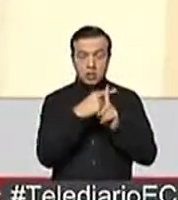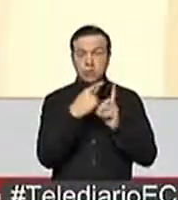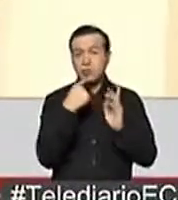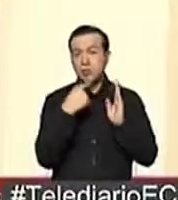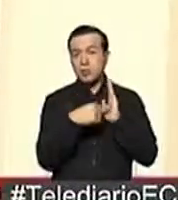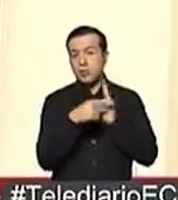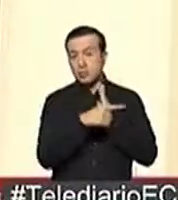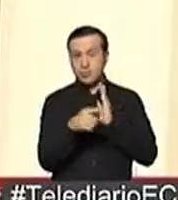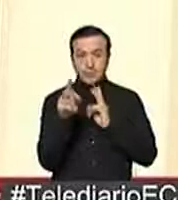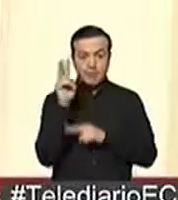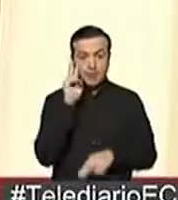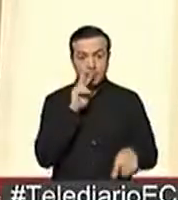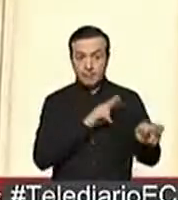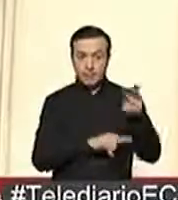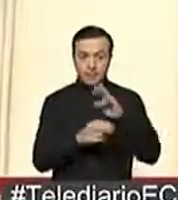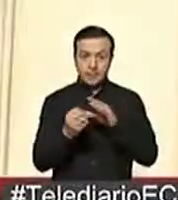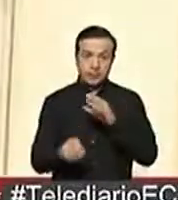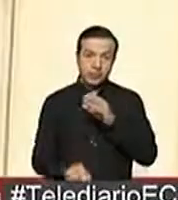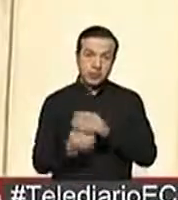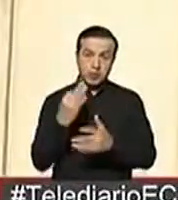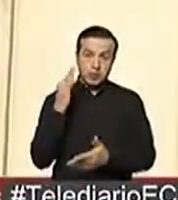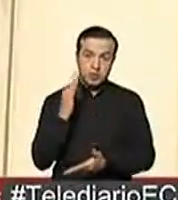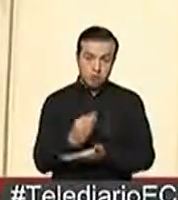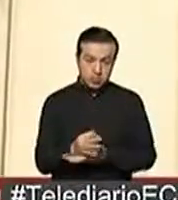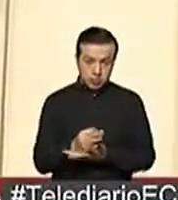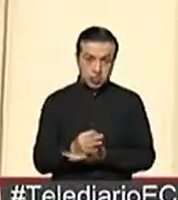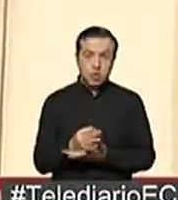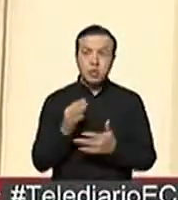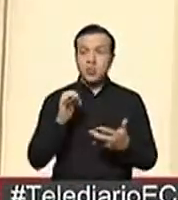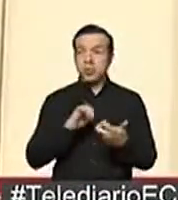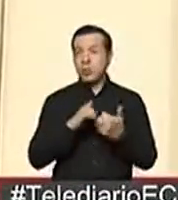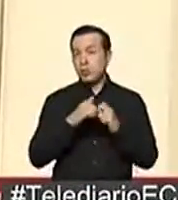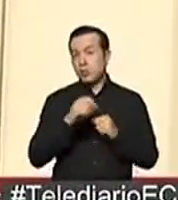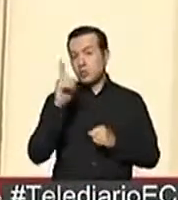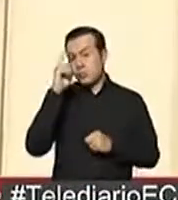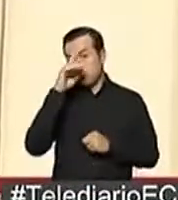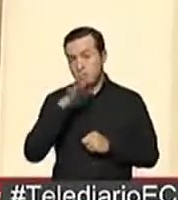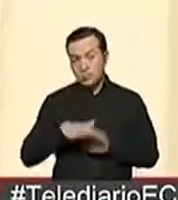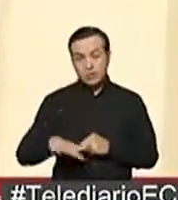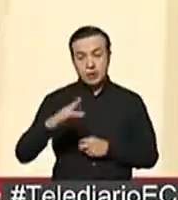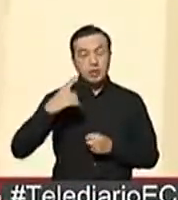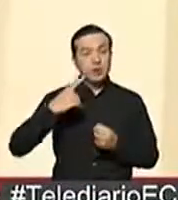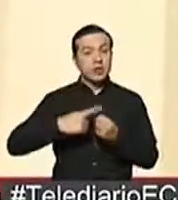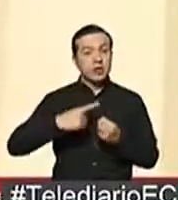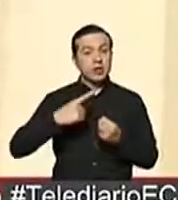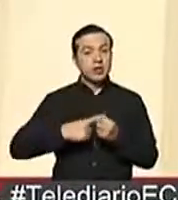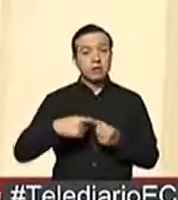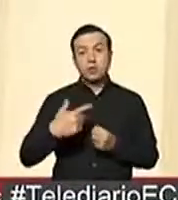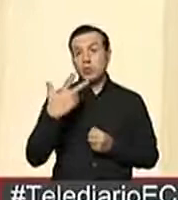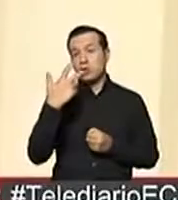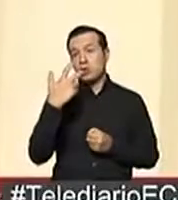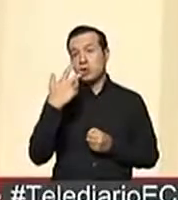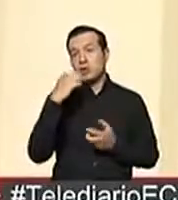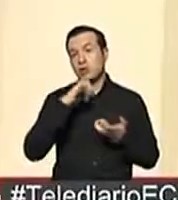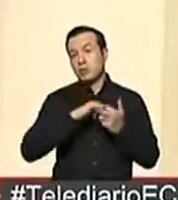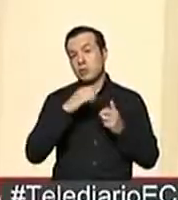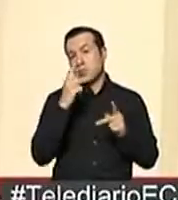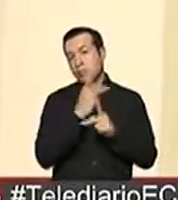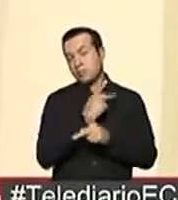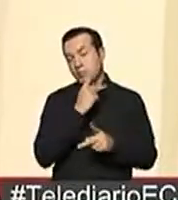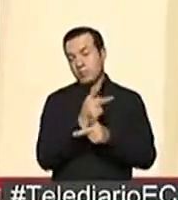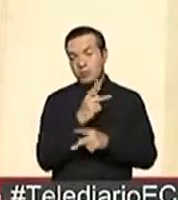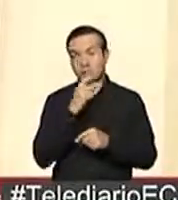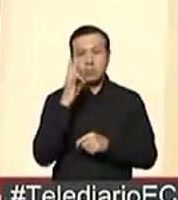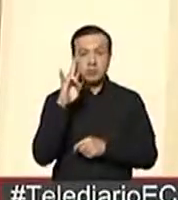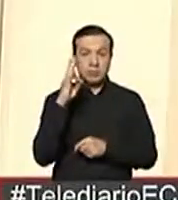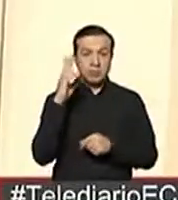ejemplo, son las que monitorean el volcán Cotopaxi. Afectaciones sí fueron aquí en Quito, aquí tuvimos obviamente 13 con daños total, 17 con